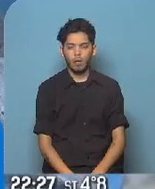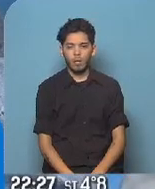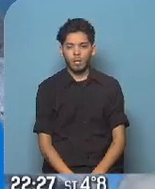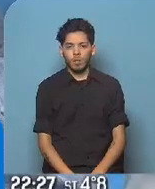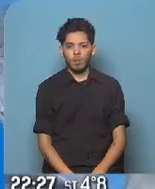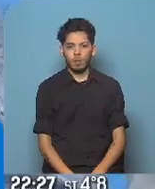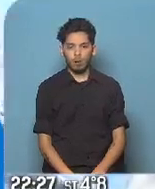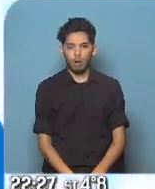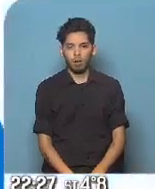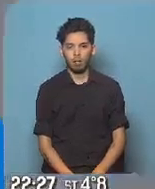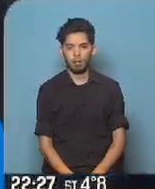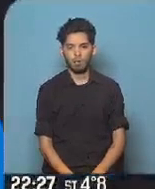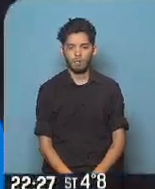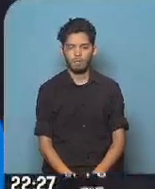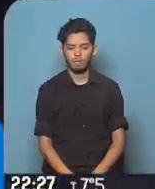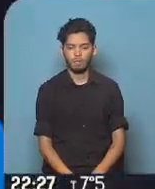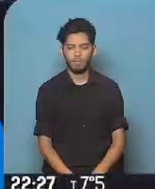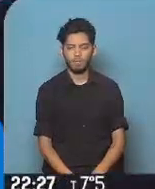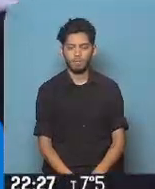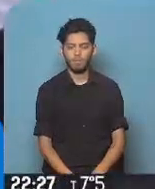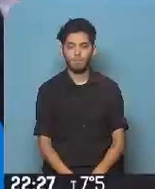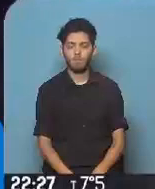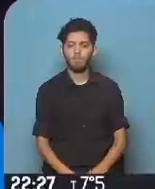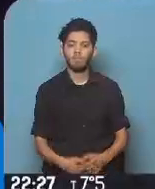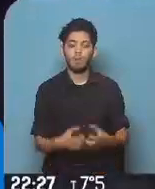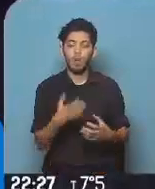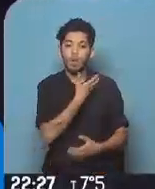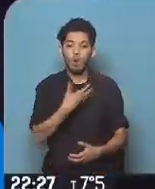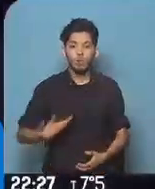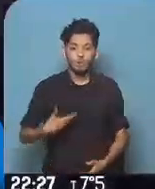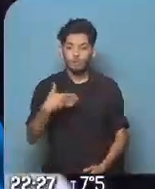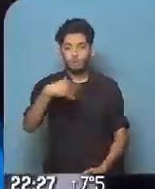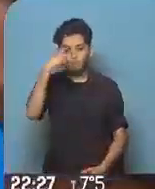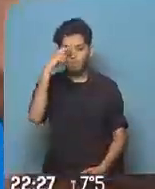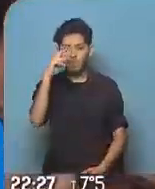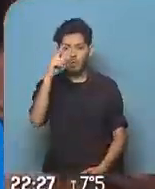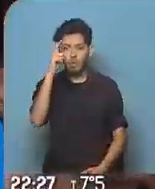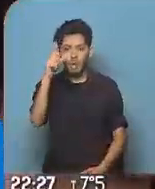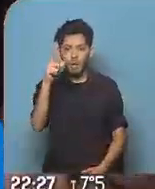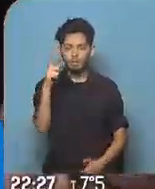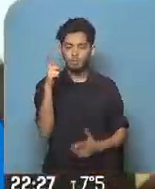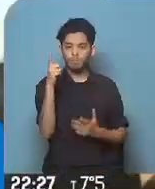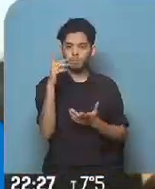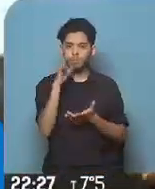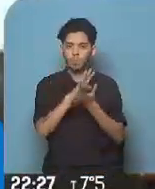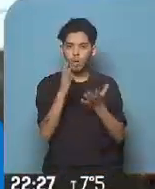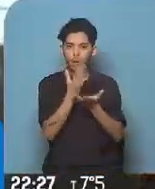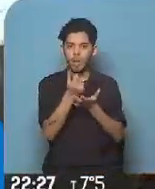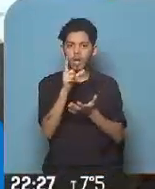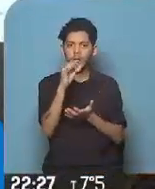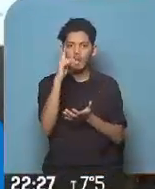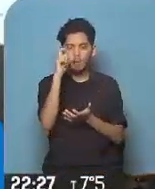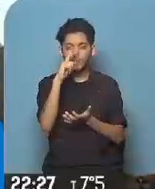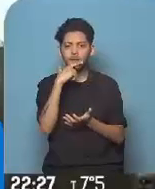selber für sich entscheiden. Por su parte, el gobierno de Angela Merkel, haciéndose eco de la alcaldesa socialista de